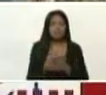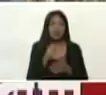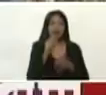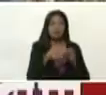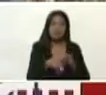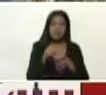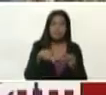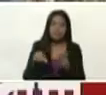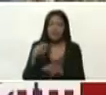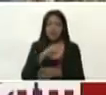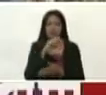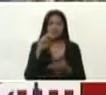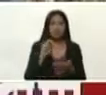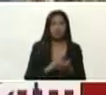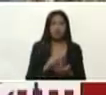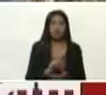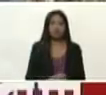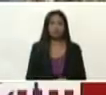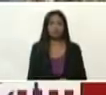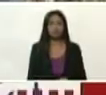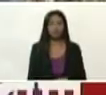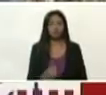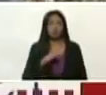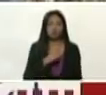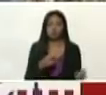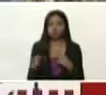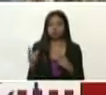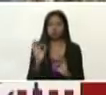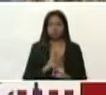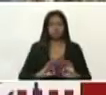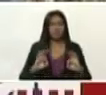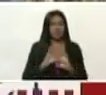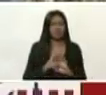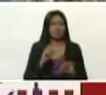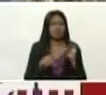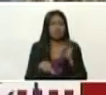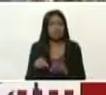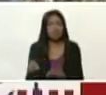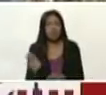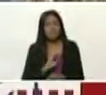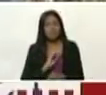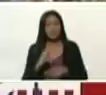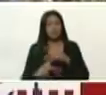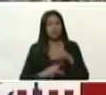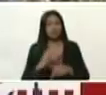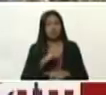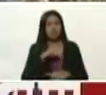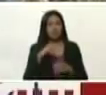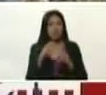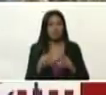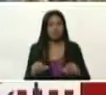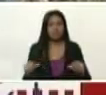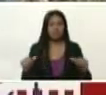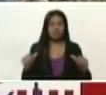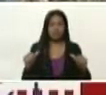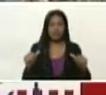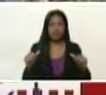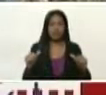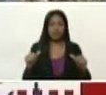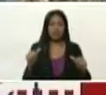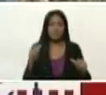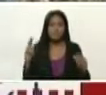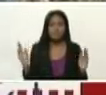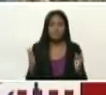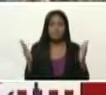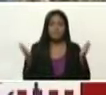semilla nacional, ya no importada, la semilla producida en nuestra tierra para